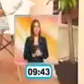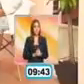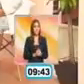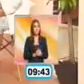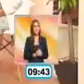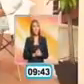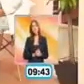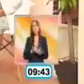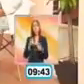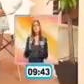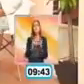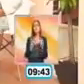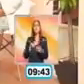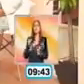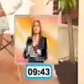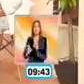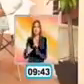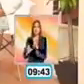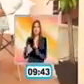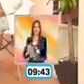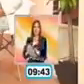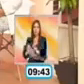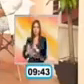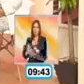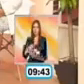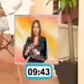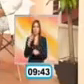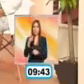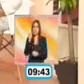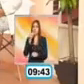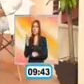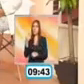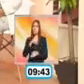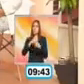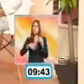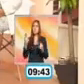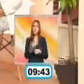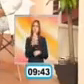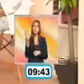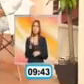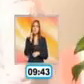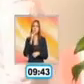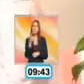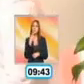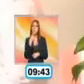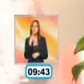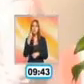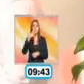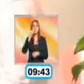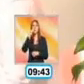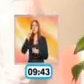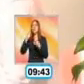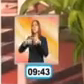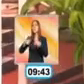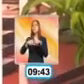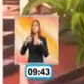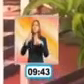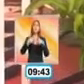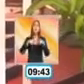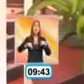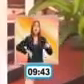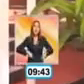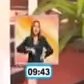para que nos digas, pues el Internet se ha convertido en una herramienta indispensable sin importar a qué nos dediquemos. Así es, mira, hemos venido platicando y esta